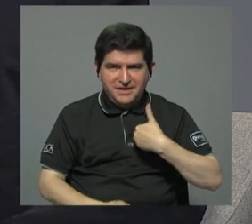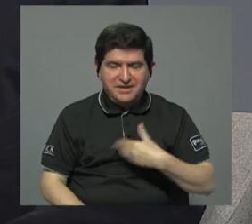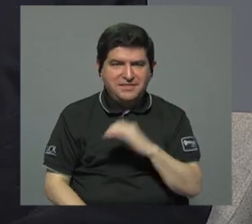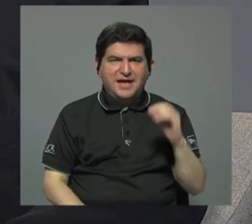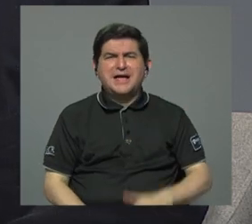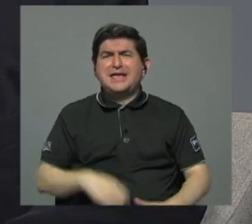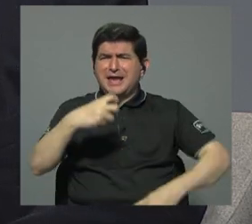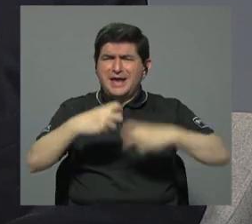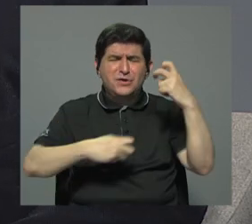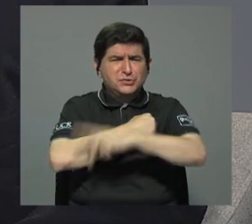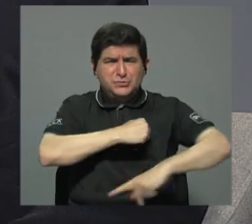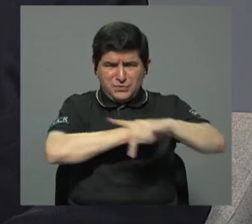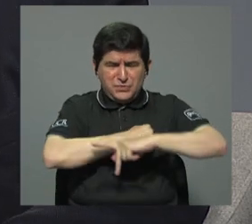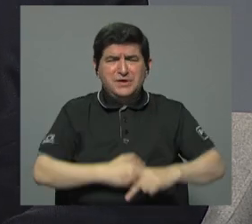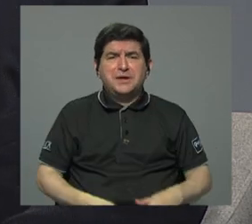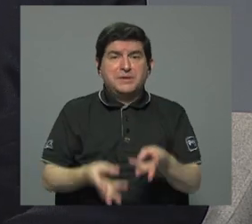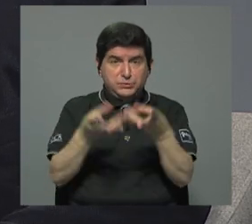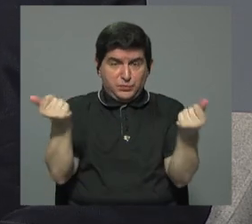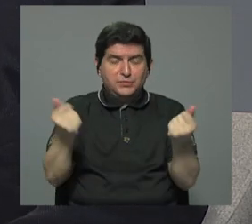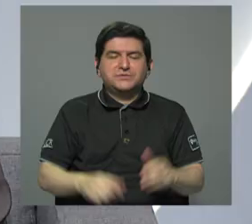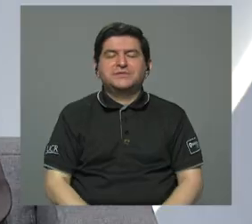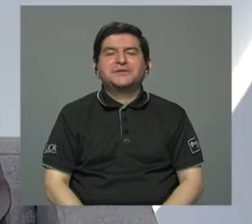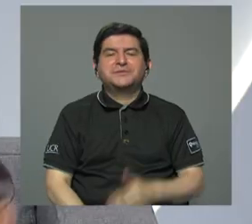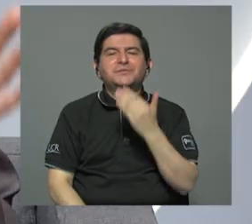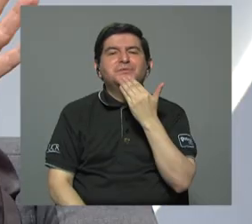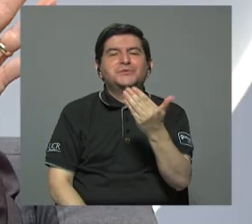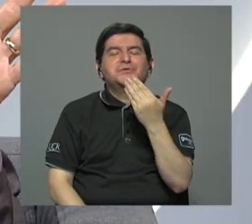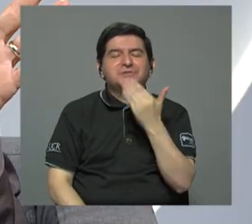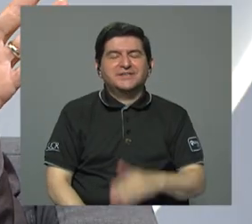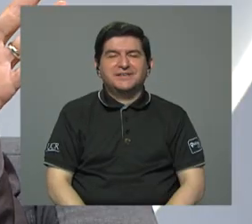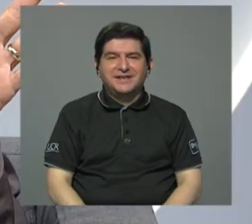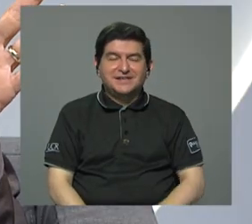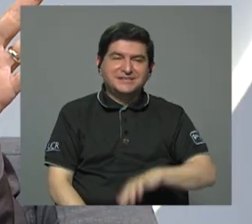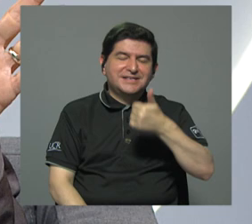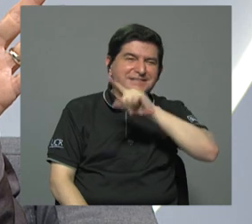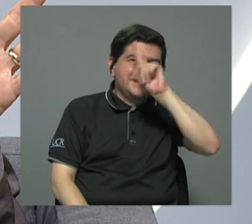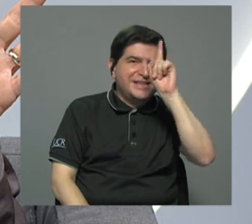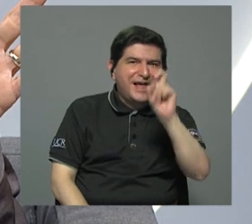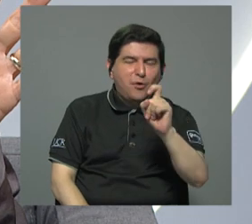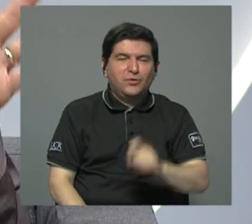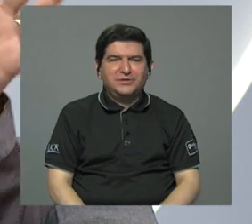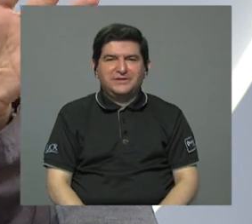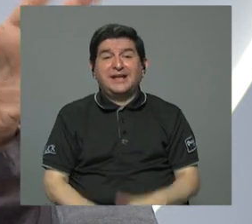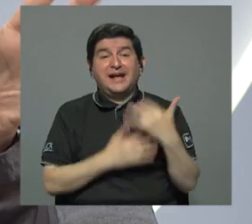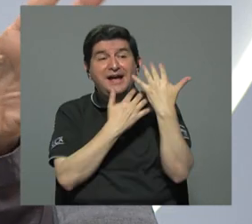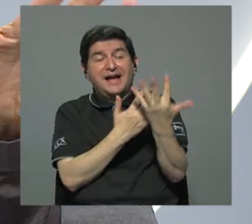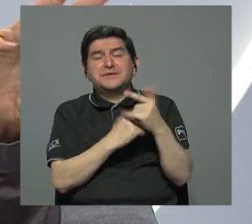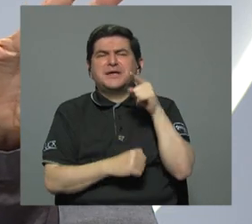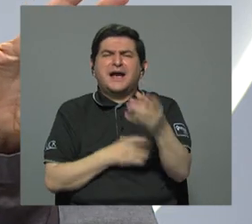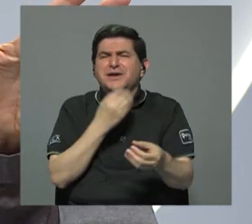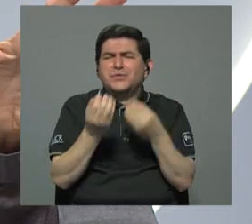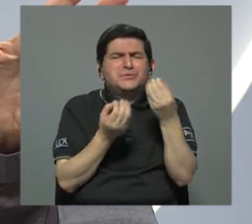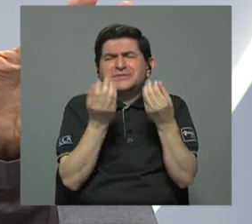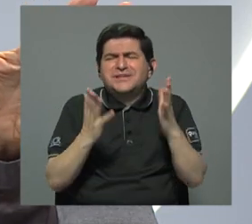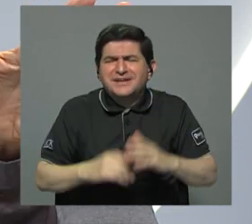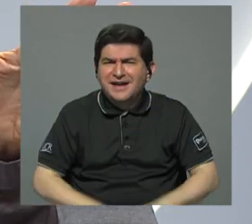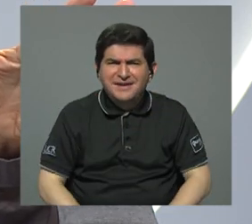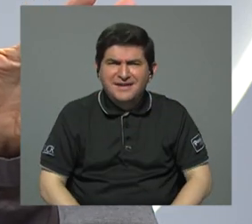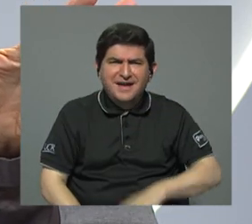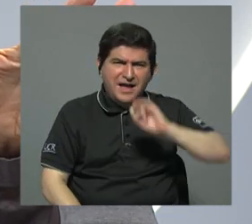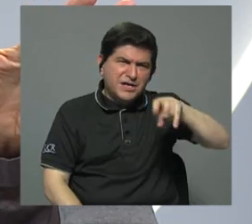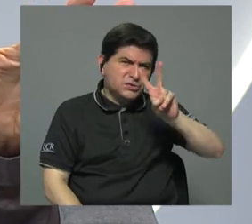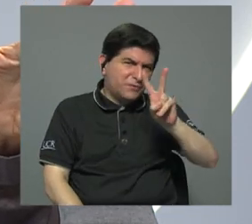tragedia que han generado en este país. Bueno, muchísimas gracias. Nos quedó esa otra consulta a la espera. ¿Qué haría usted muy rápidamente, John